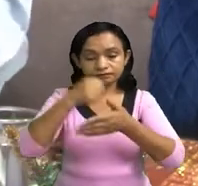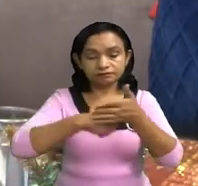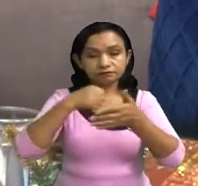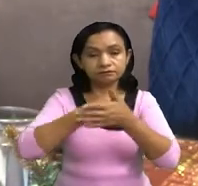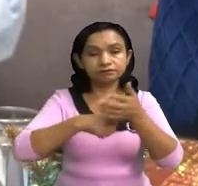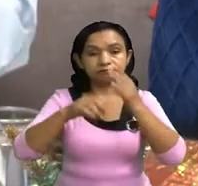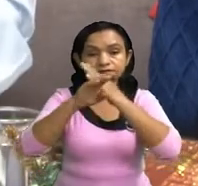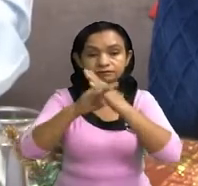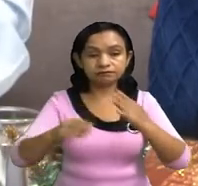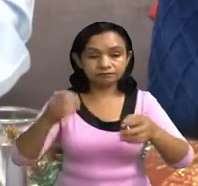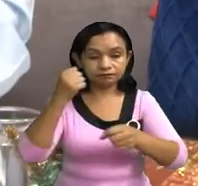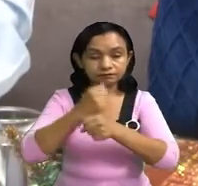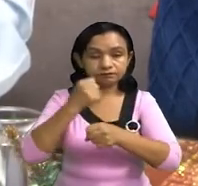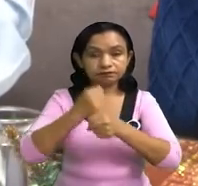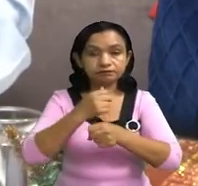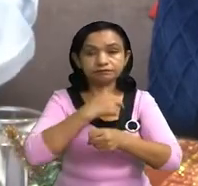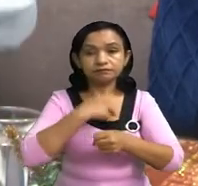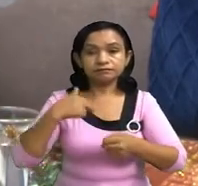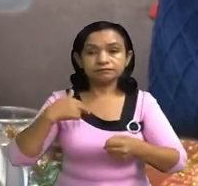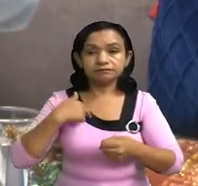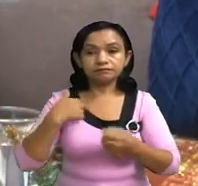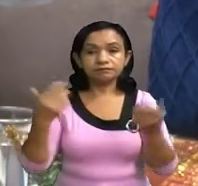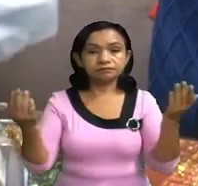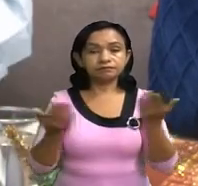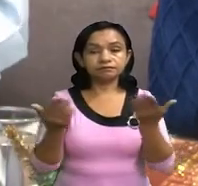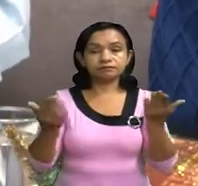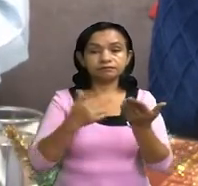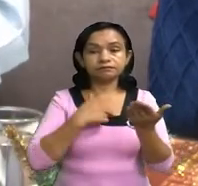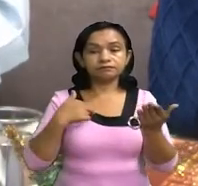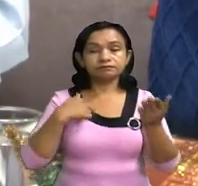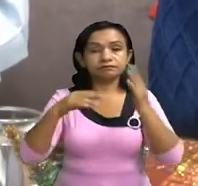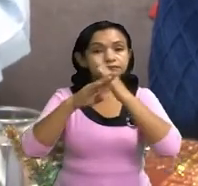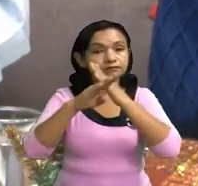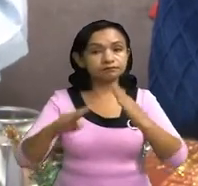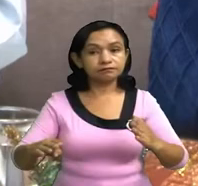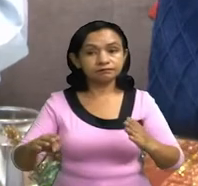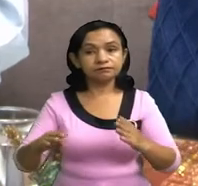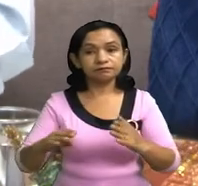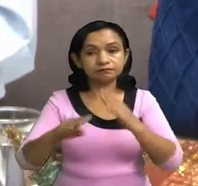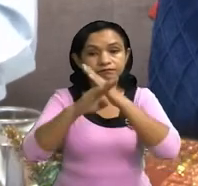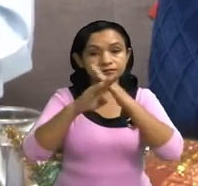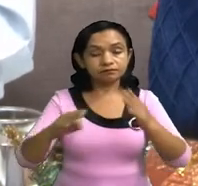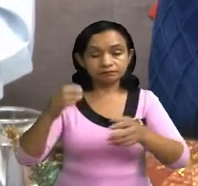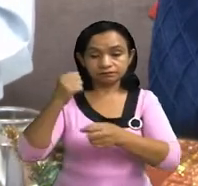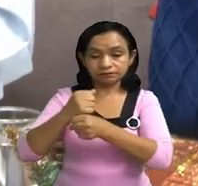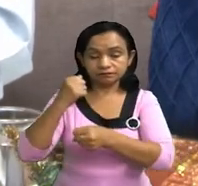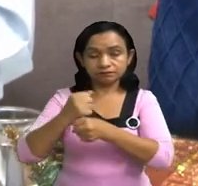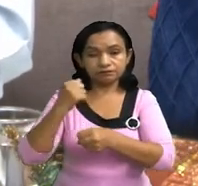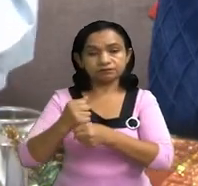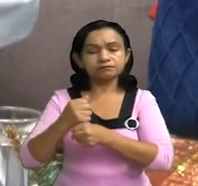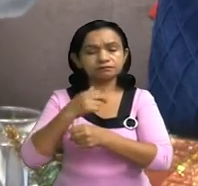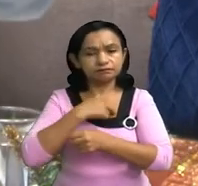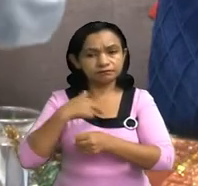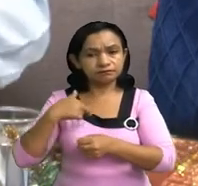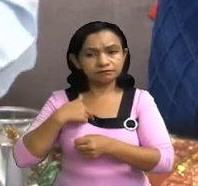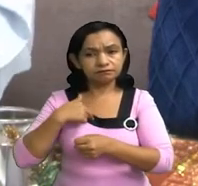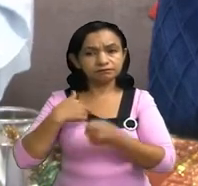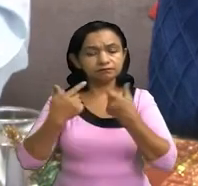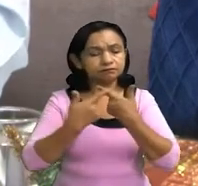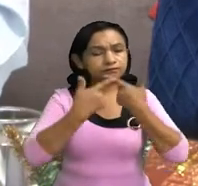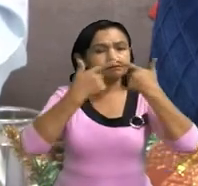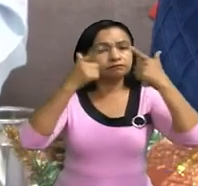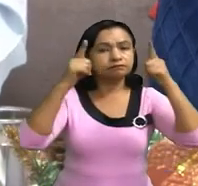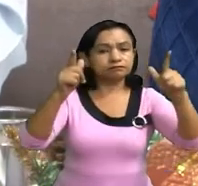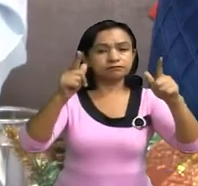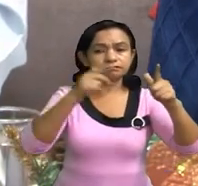a trabajar en forjarnos. ¿Cómo se hace paz? Se hace paz trabajando y en libertad.